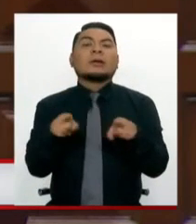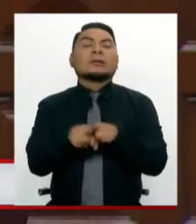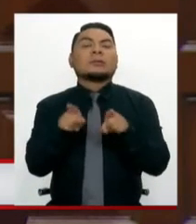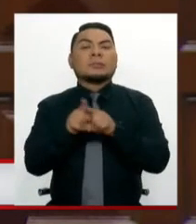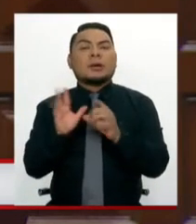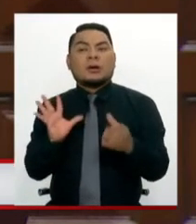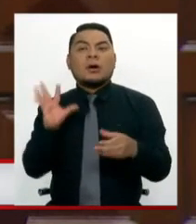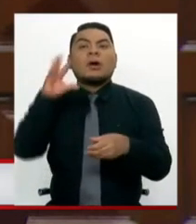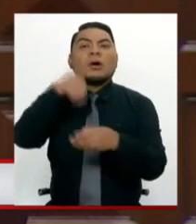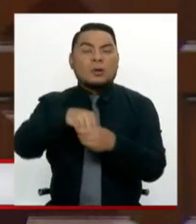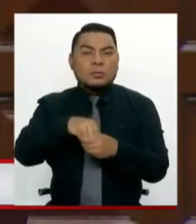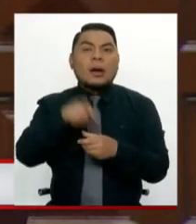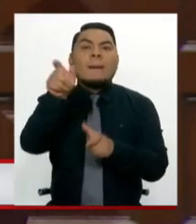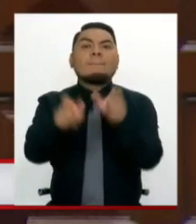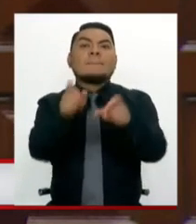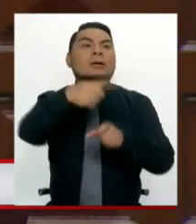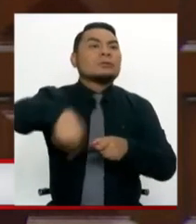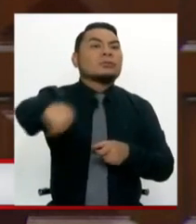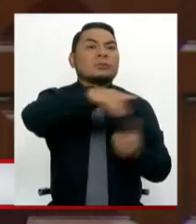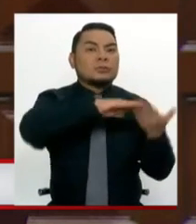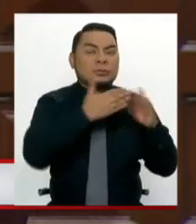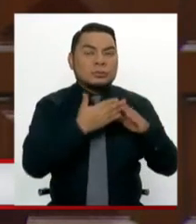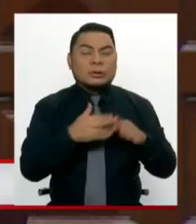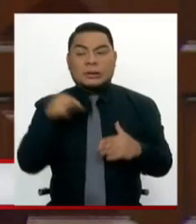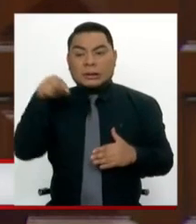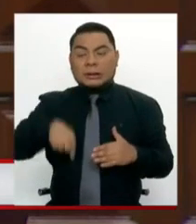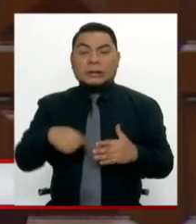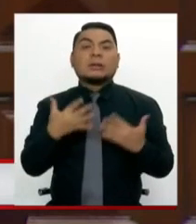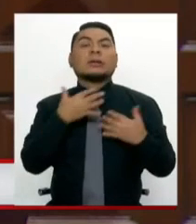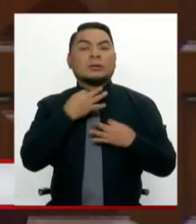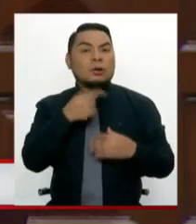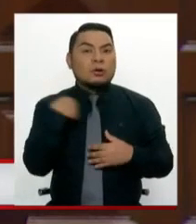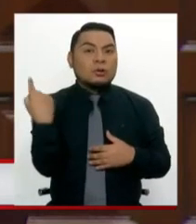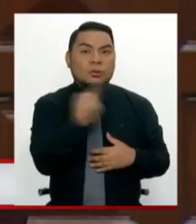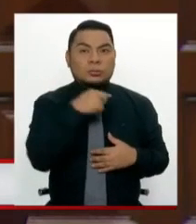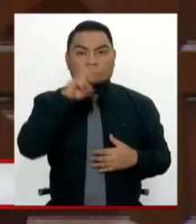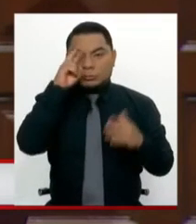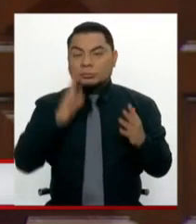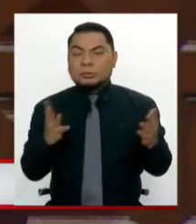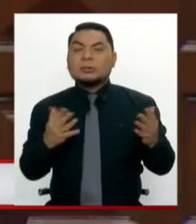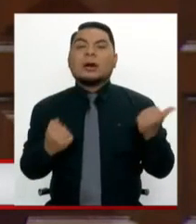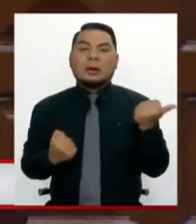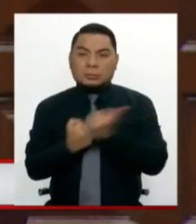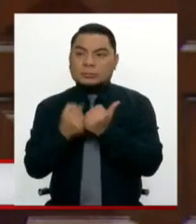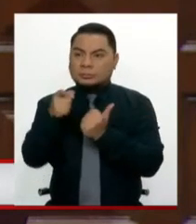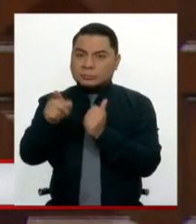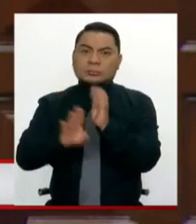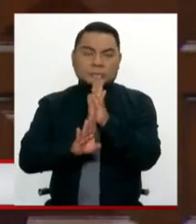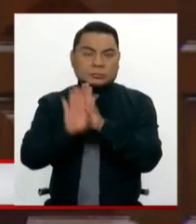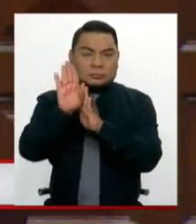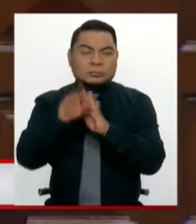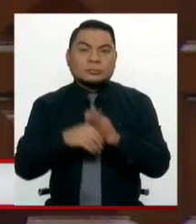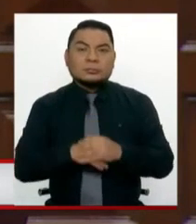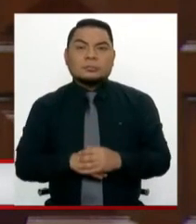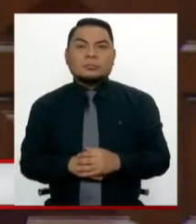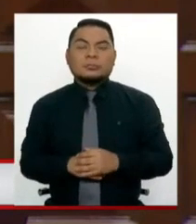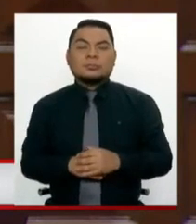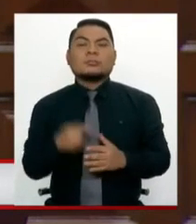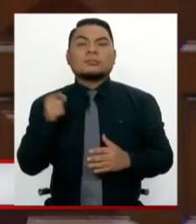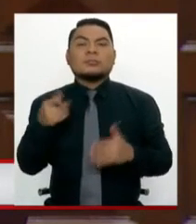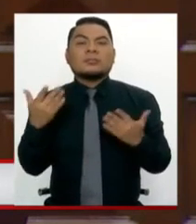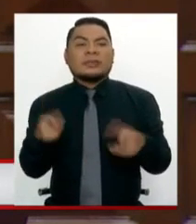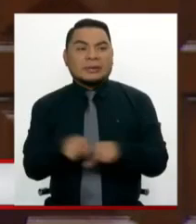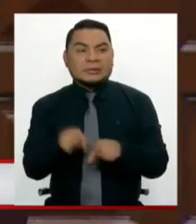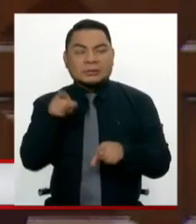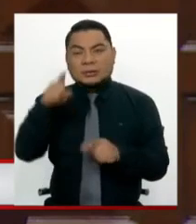integración multiactor. Aquí los intereses de todos y todas apoyan el desarrollo del